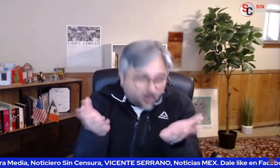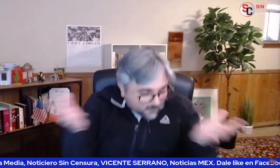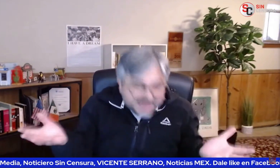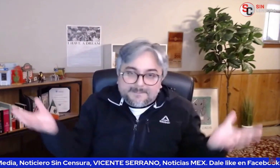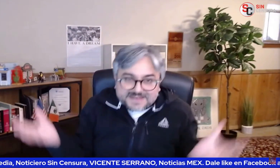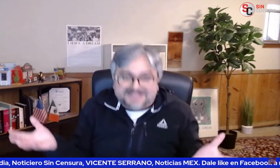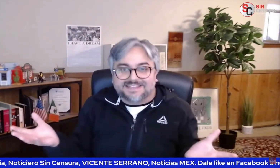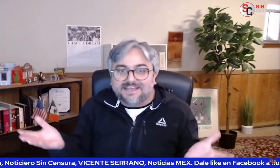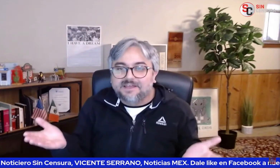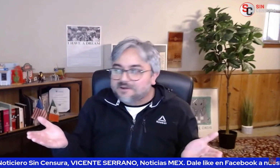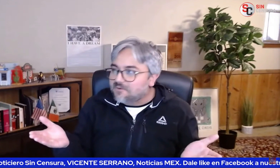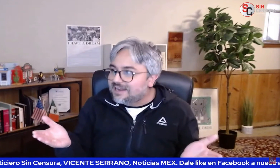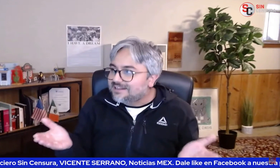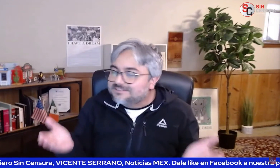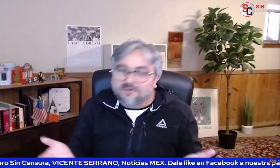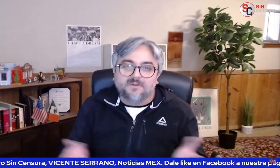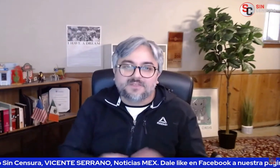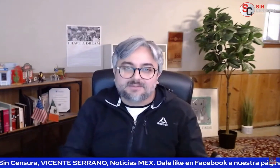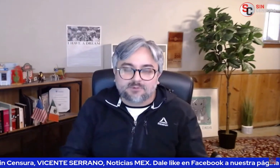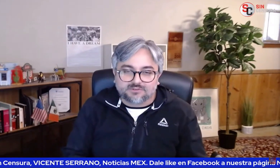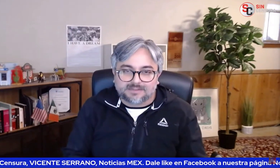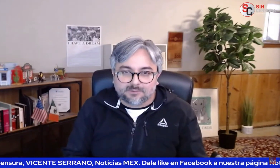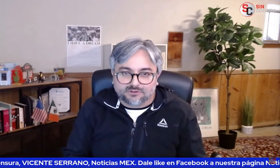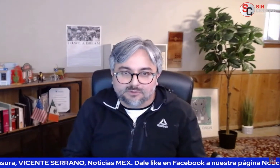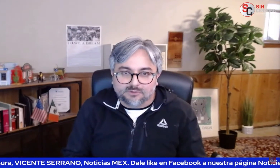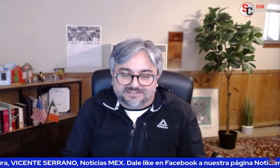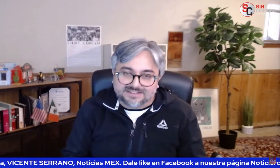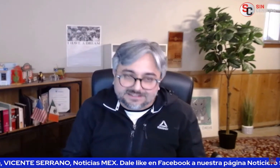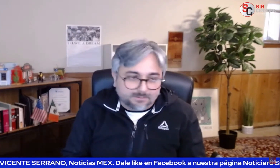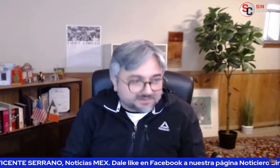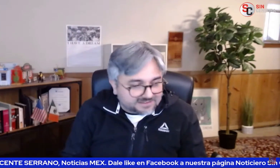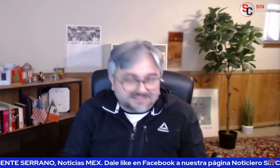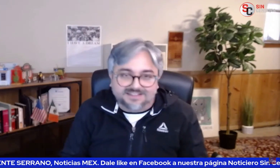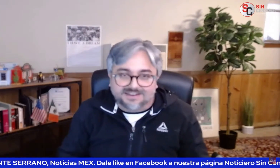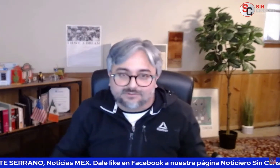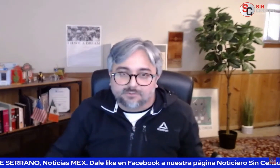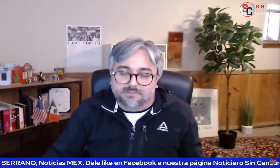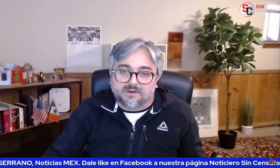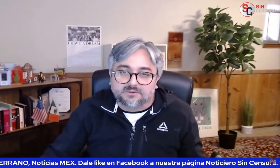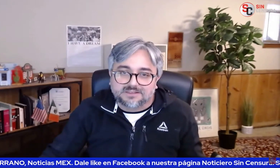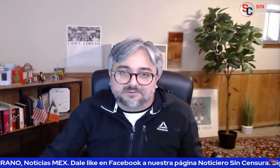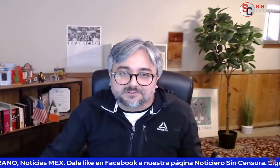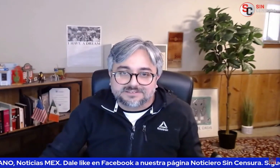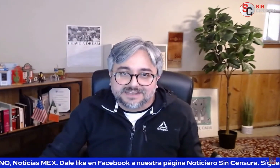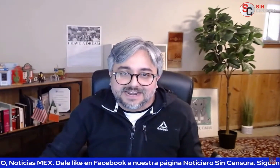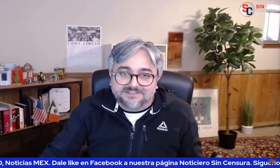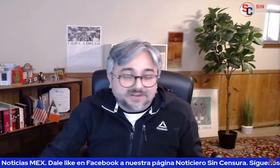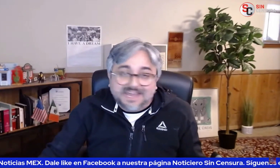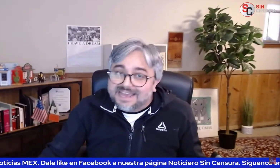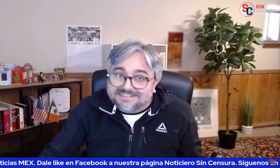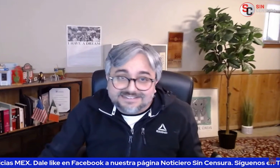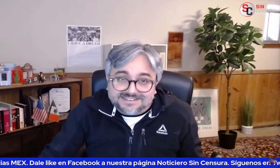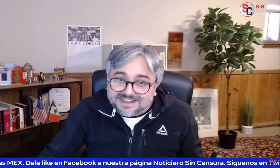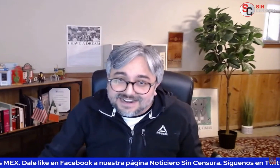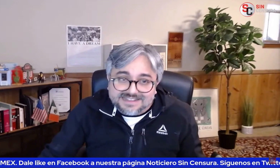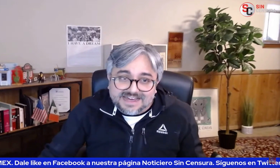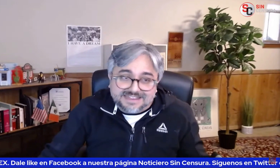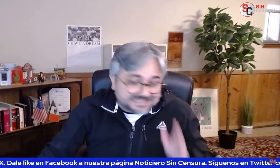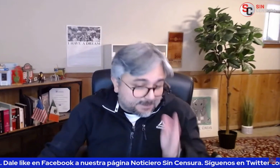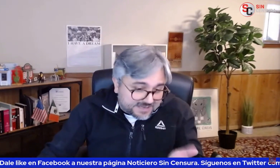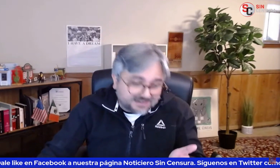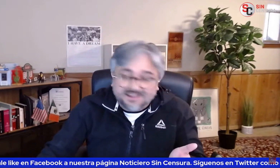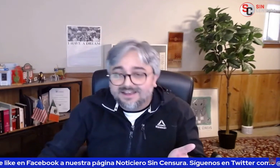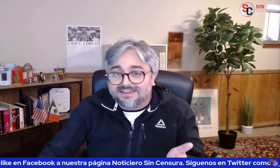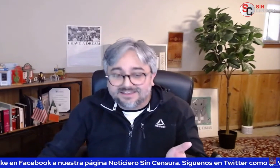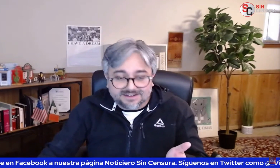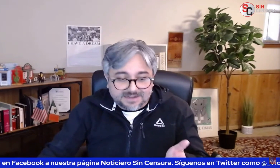que ver, obviamente, con la elección del próximo presidente o presidenta de la Suprema Corte de Justicia de la Nación. Esa sí es la realidad.